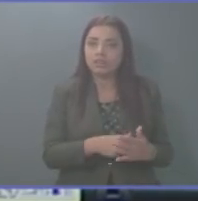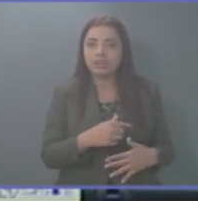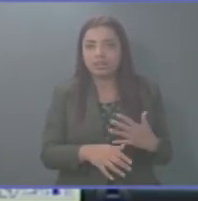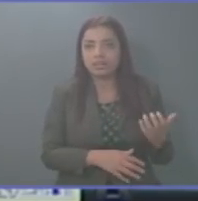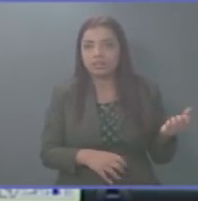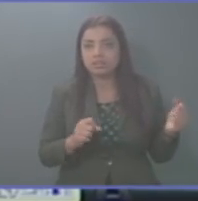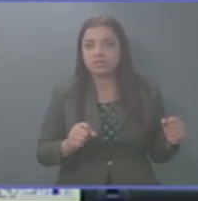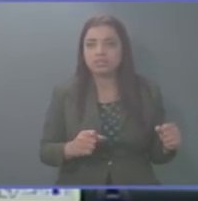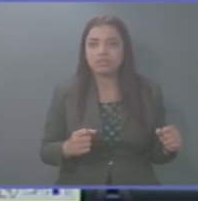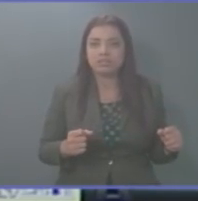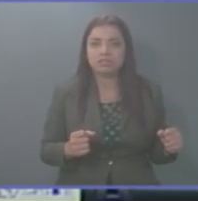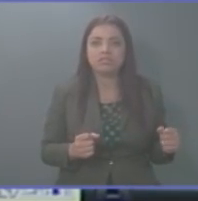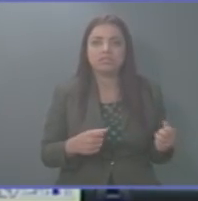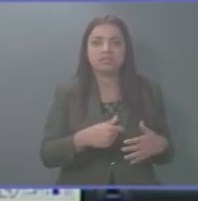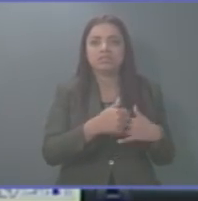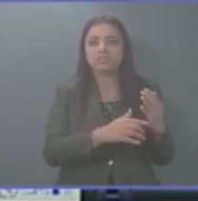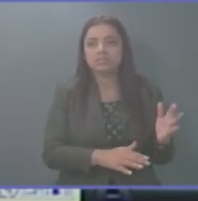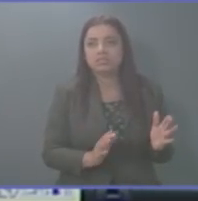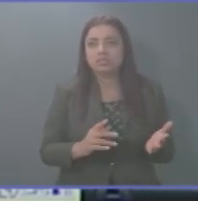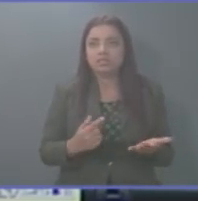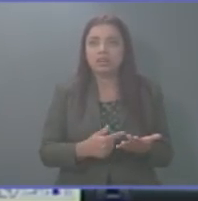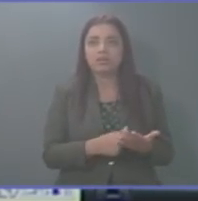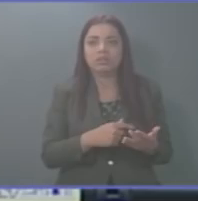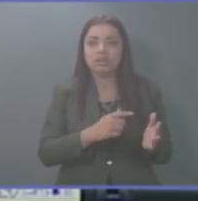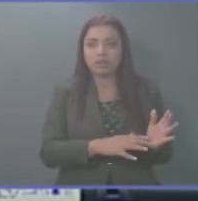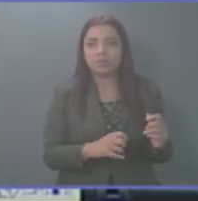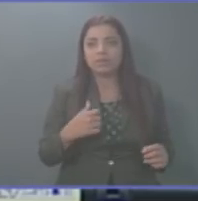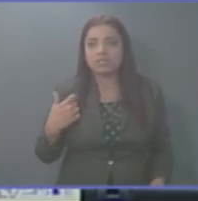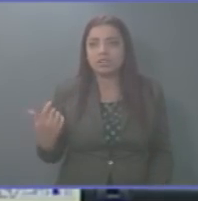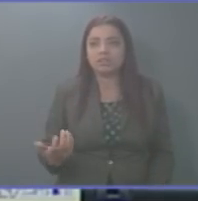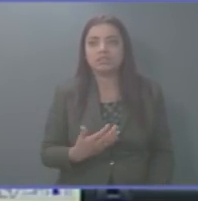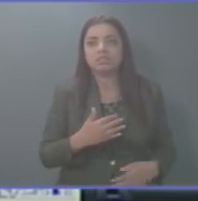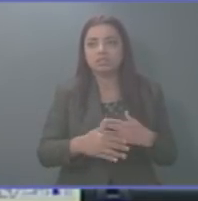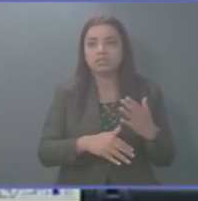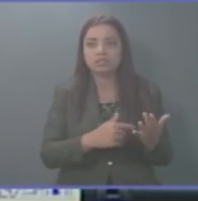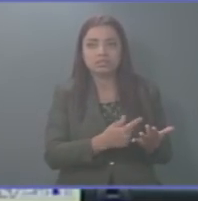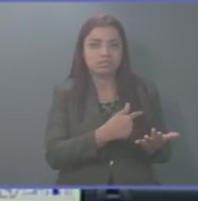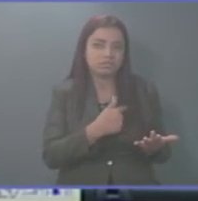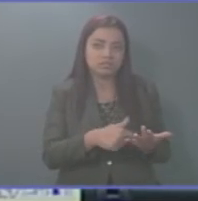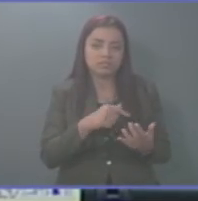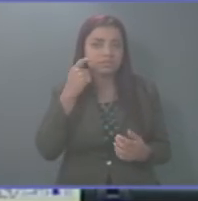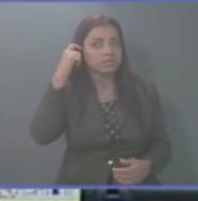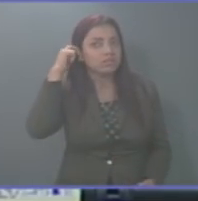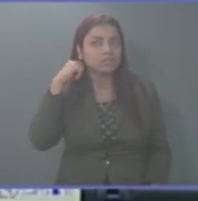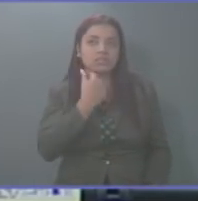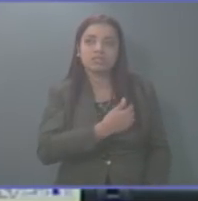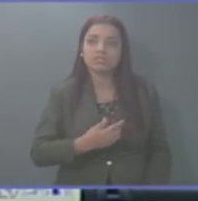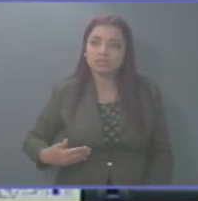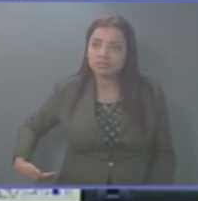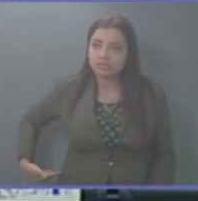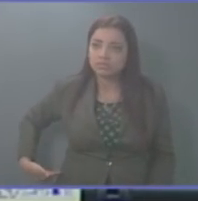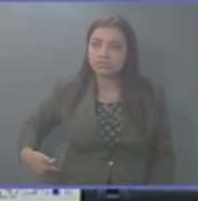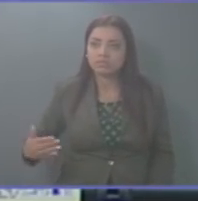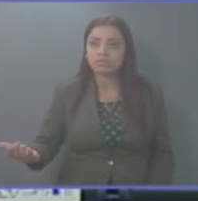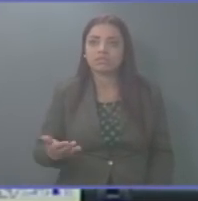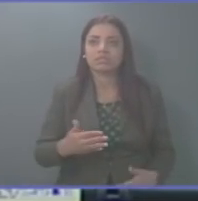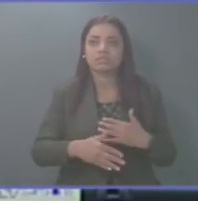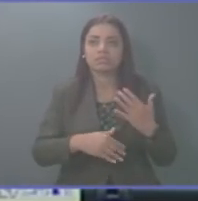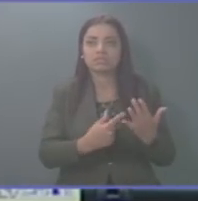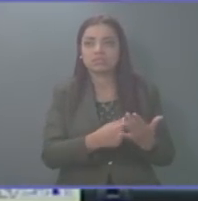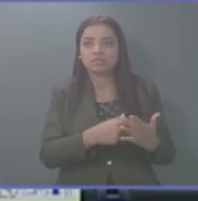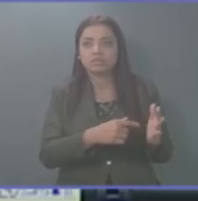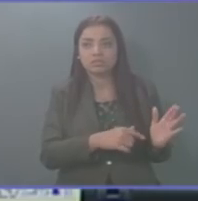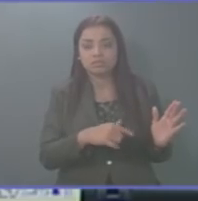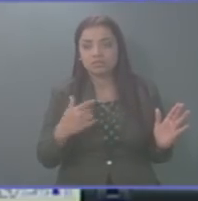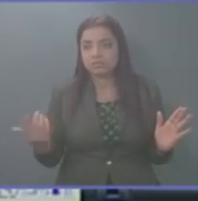que al partido en el gobierno, o que al partido que está apoyando al presidente de la República le conviene el voto en el exterior porque según las encuestas